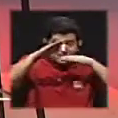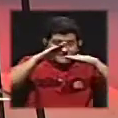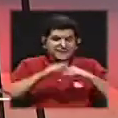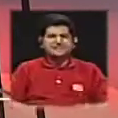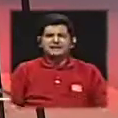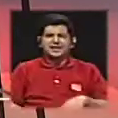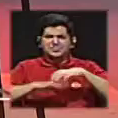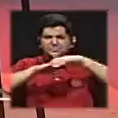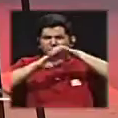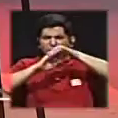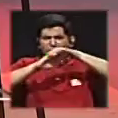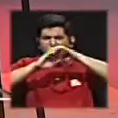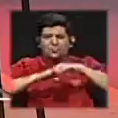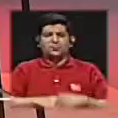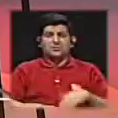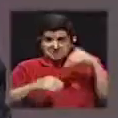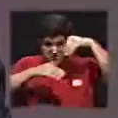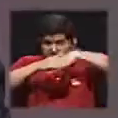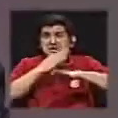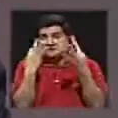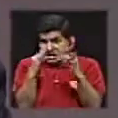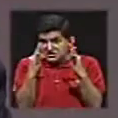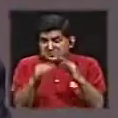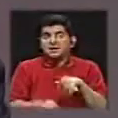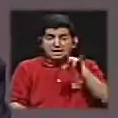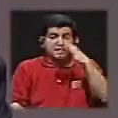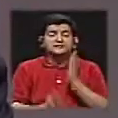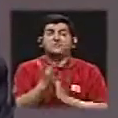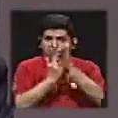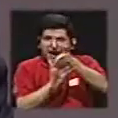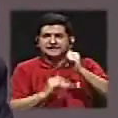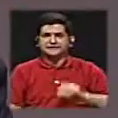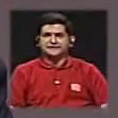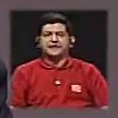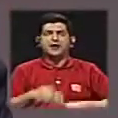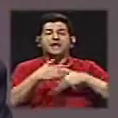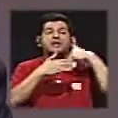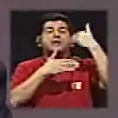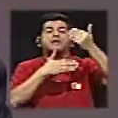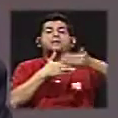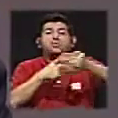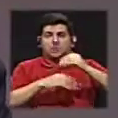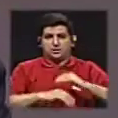Uh-huh. Y así fue como ingresamos. Después eso fue